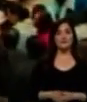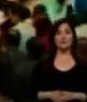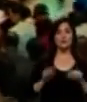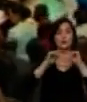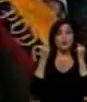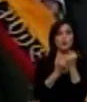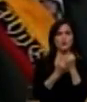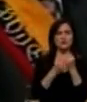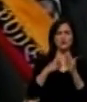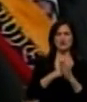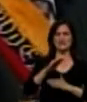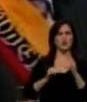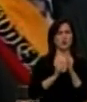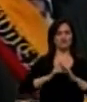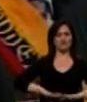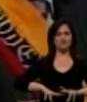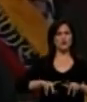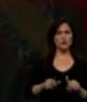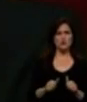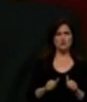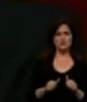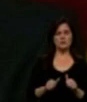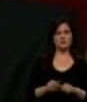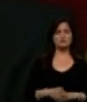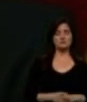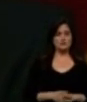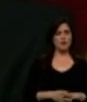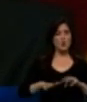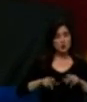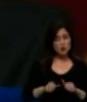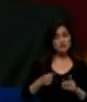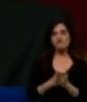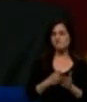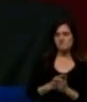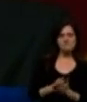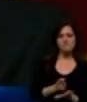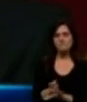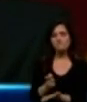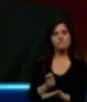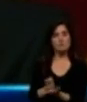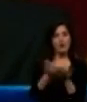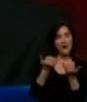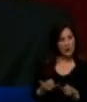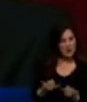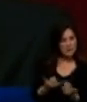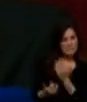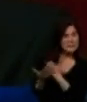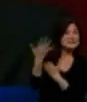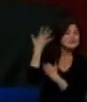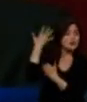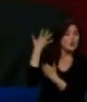Nacional Anticorrupción y que esta vez no habrá tregua. Combatiremos la corrupción, la de ahora y la de